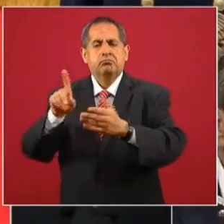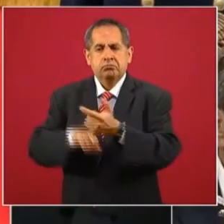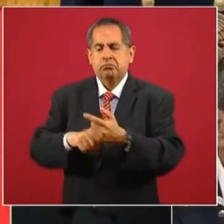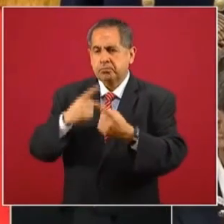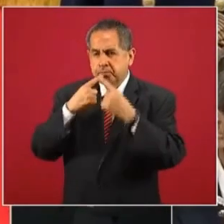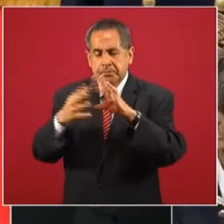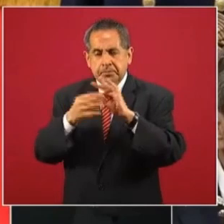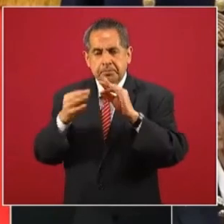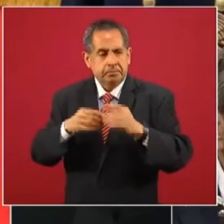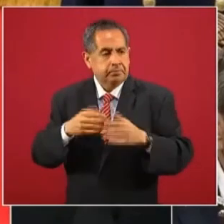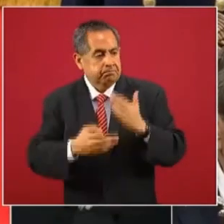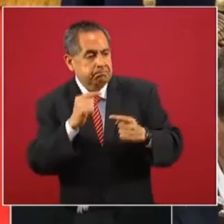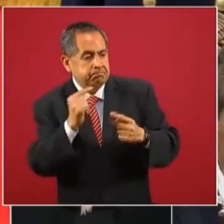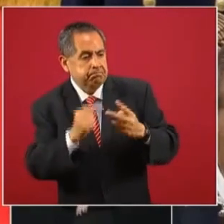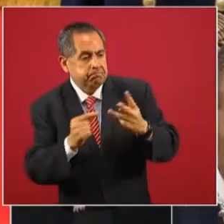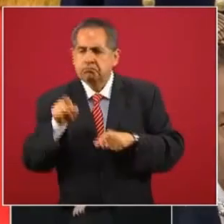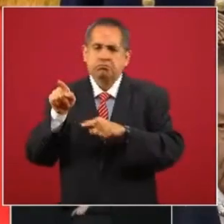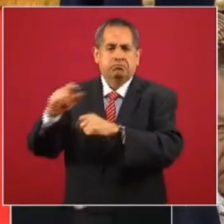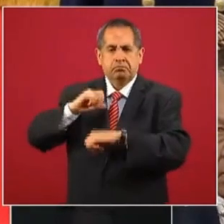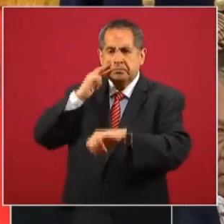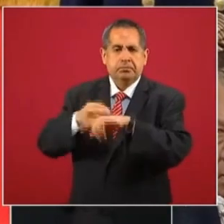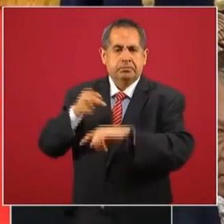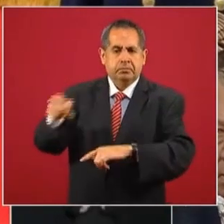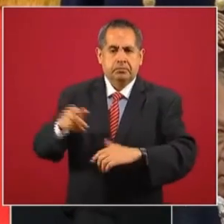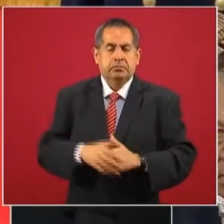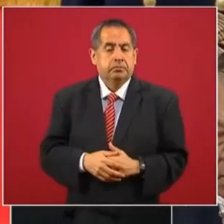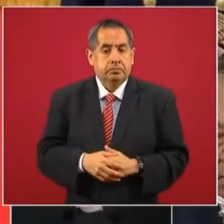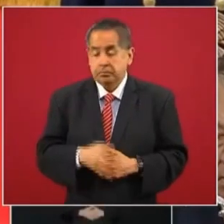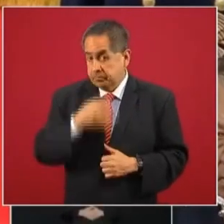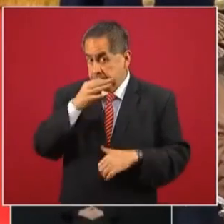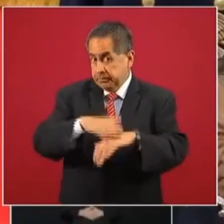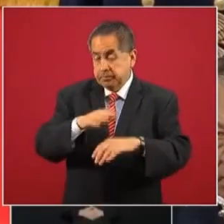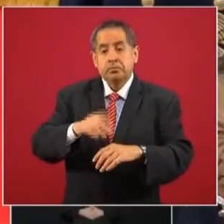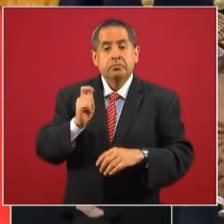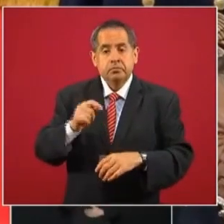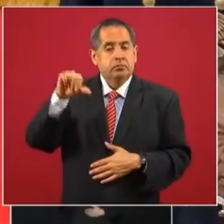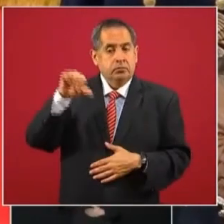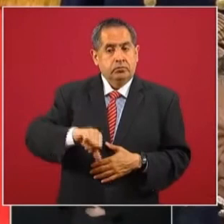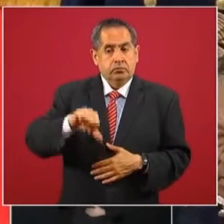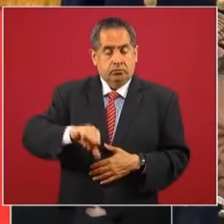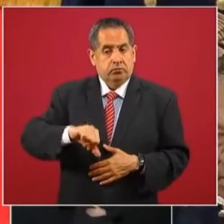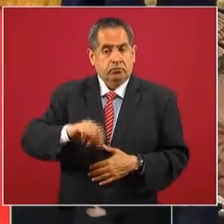asuntos pendientes. Por cierto, hoy se